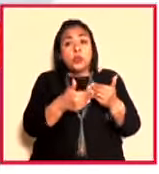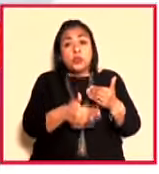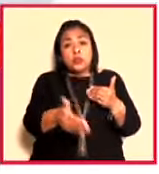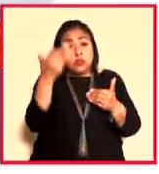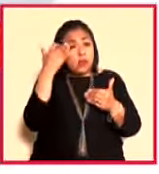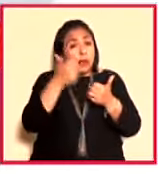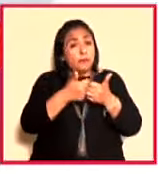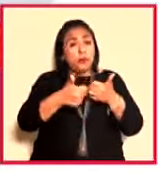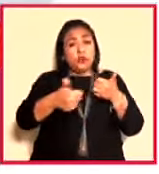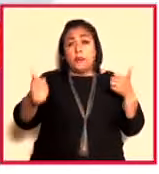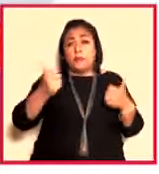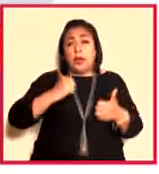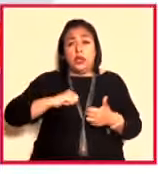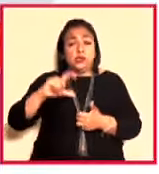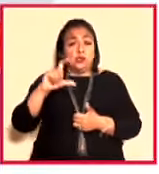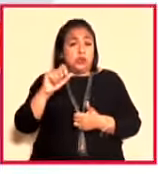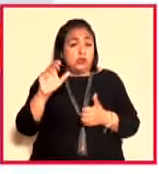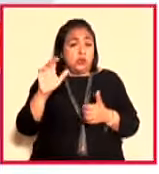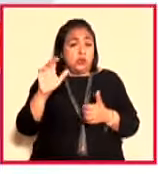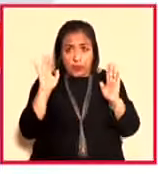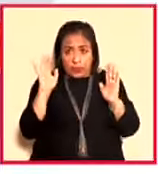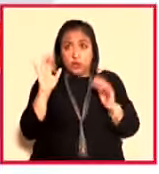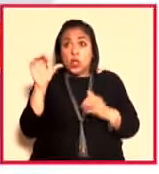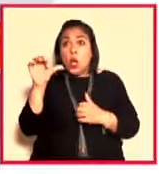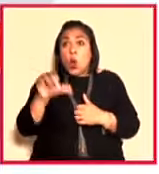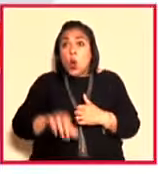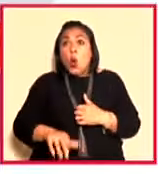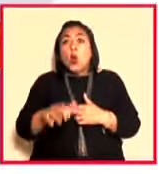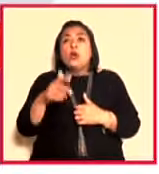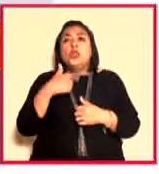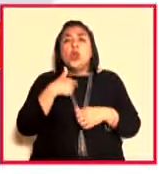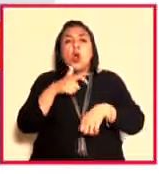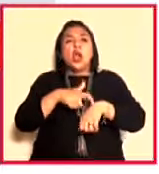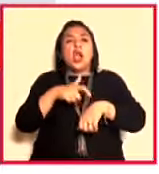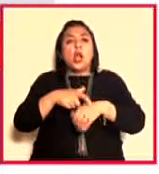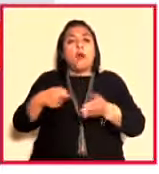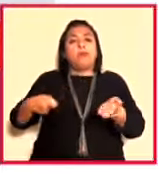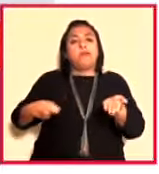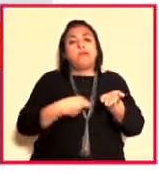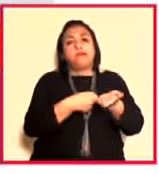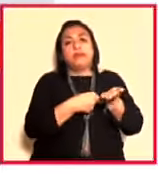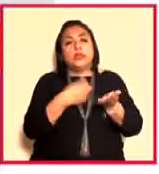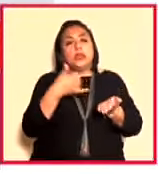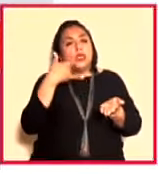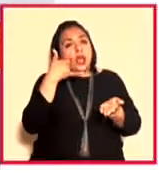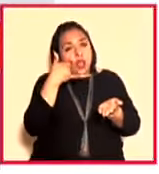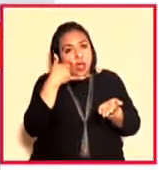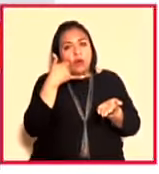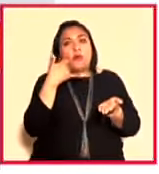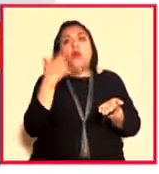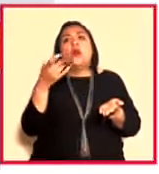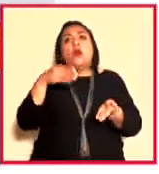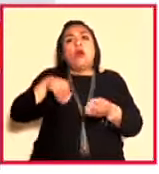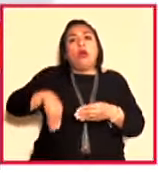del siglo XX, sobre todo cuando hoy cargamos nuestros relojes en un teléfono que llevamos en el